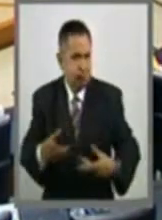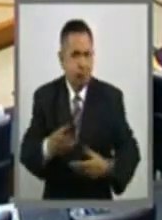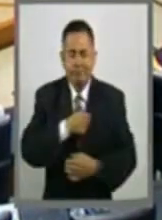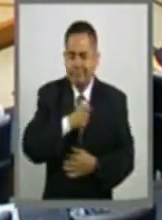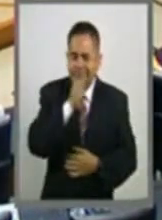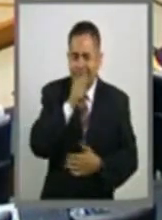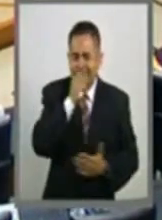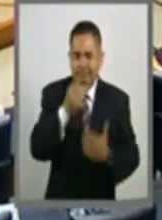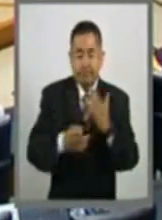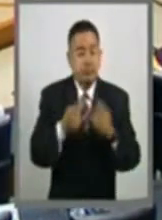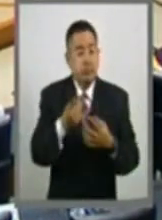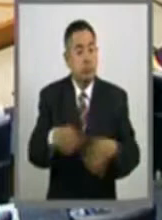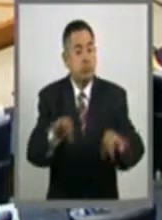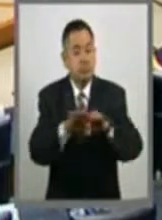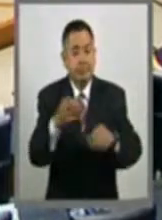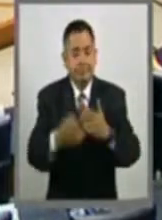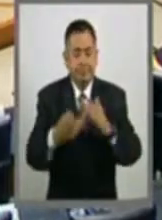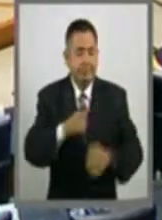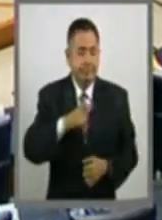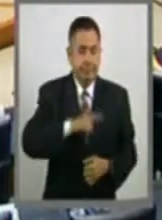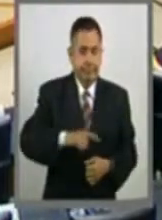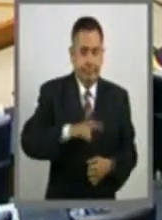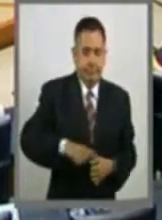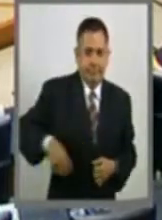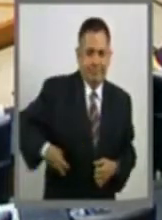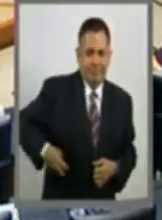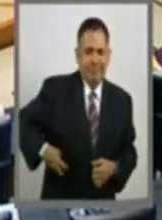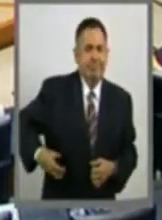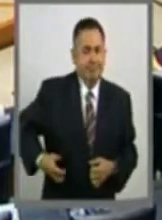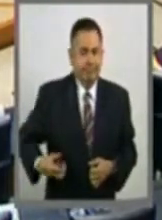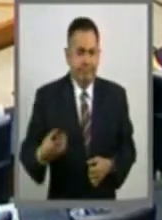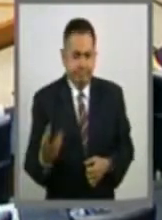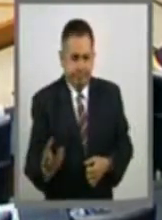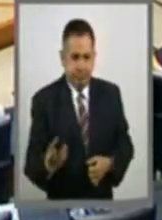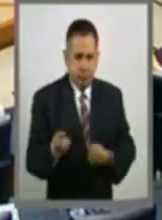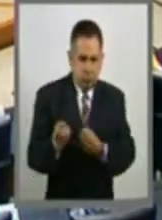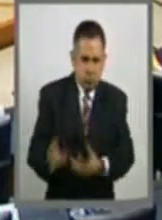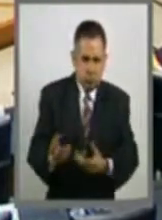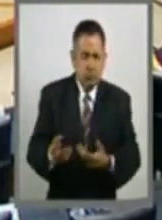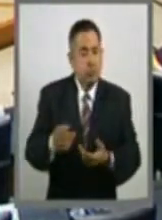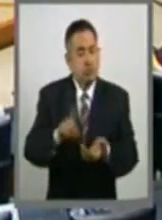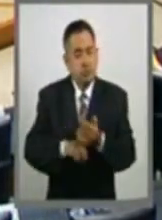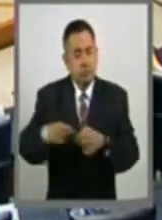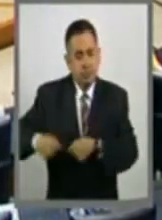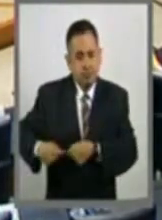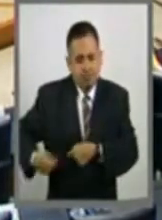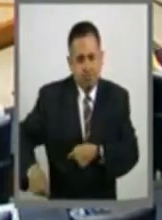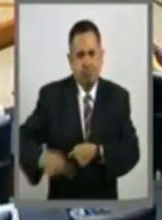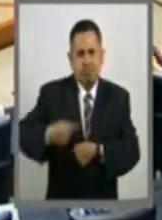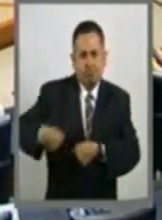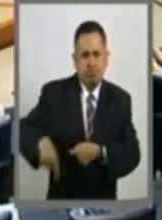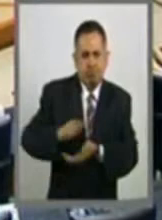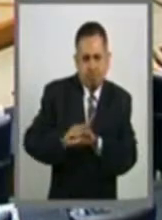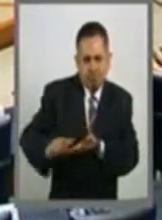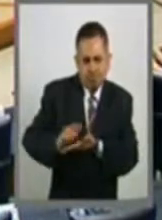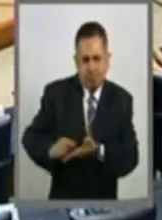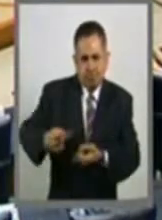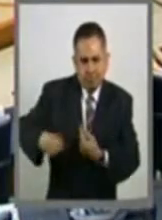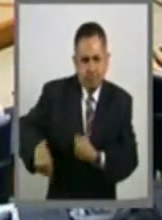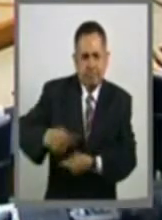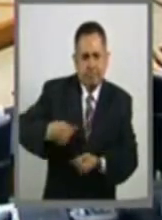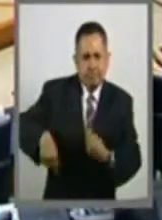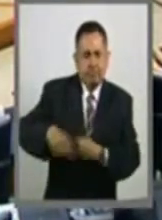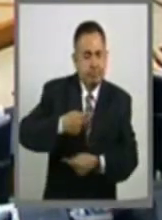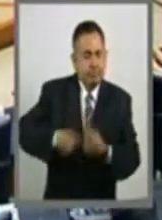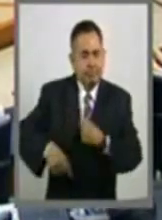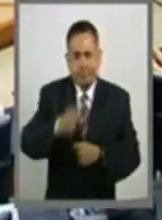sobre todo de riñón, con un alto porcentaje de pacientes con diálisis y hemodiálisis que se realizaban